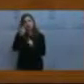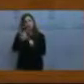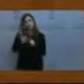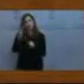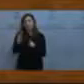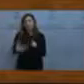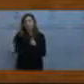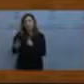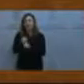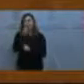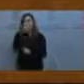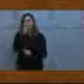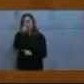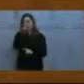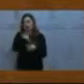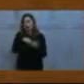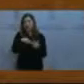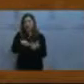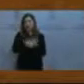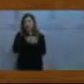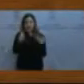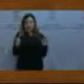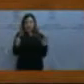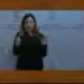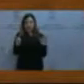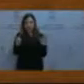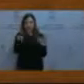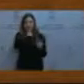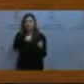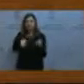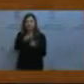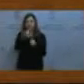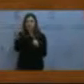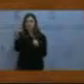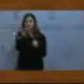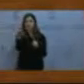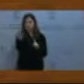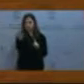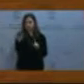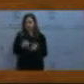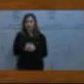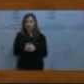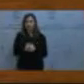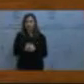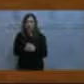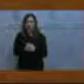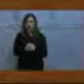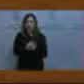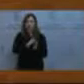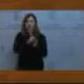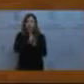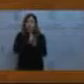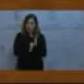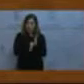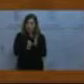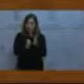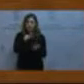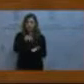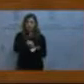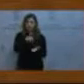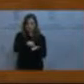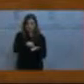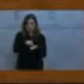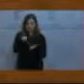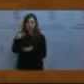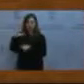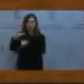conseguimos elevar la reducción de la base imponible de impuestos, sucesiones y donaciones y reducir de